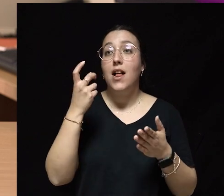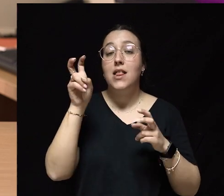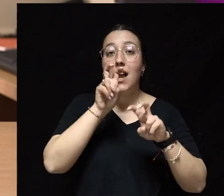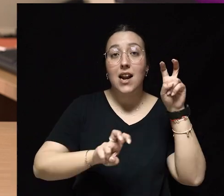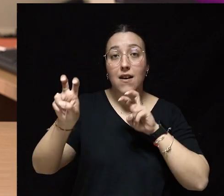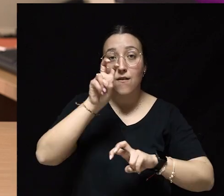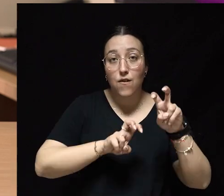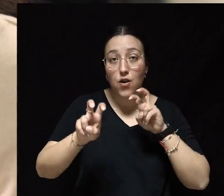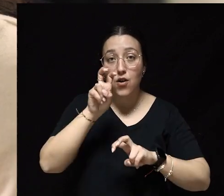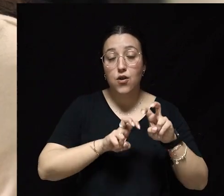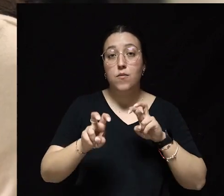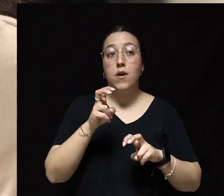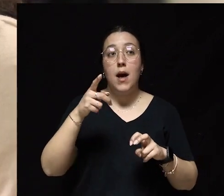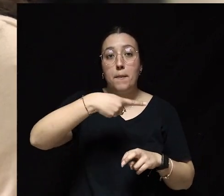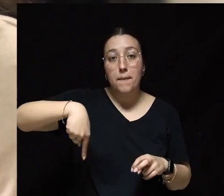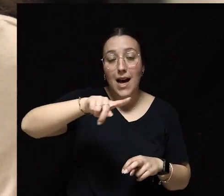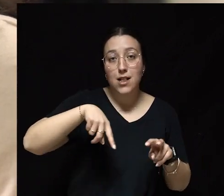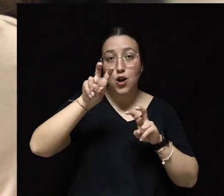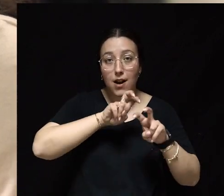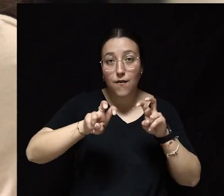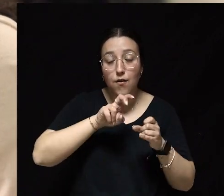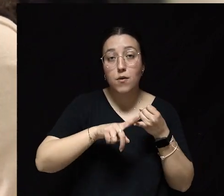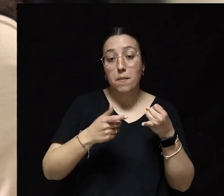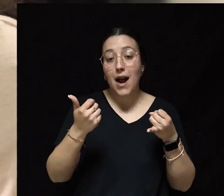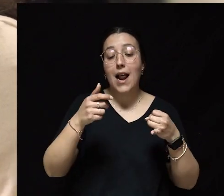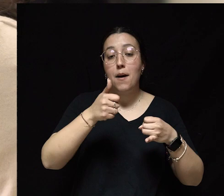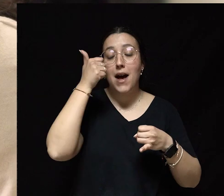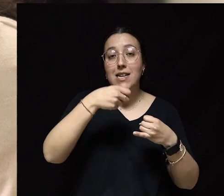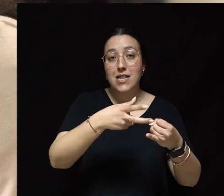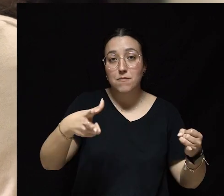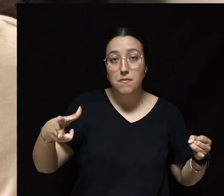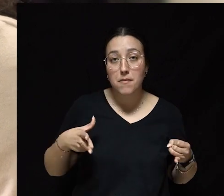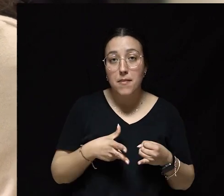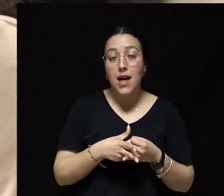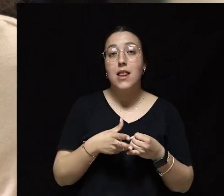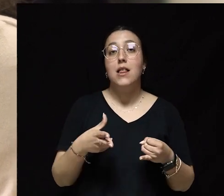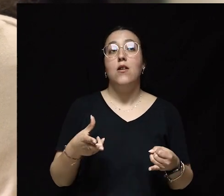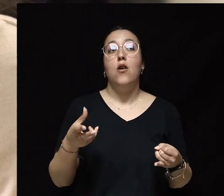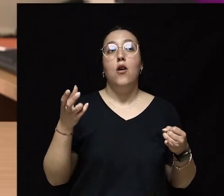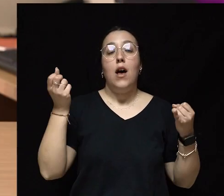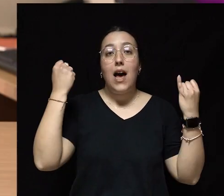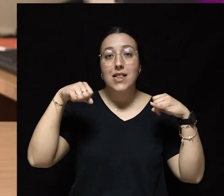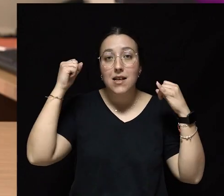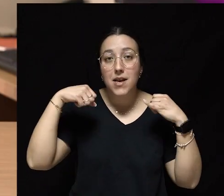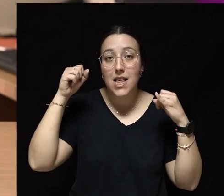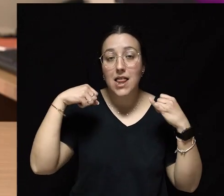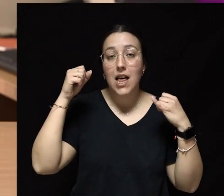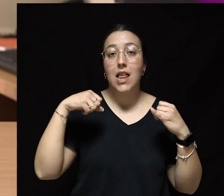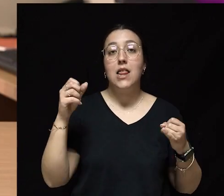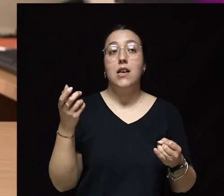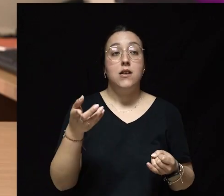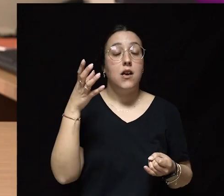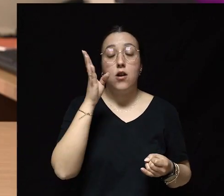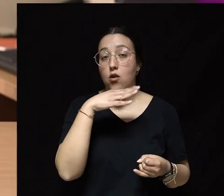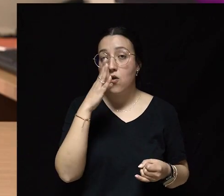el centro en cuanto a patios, disponer de más espacios para realizar actividades en